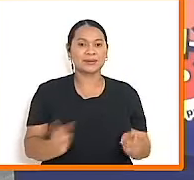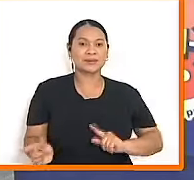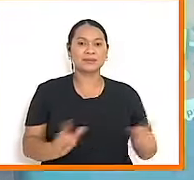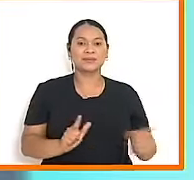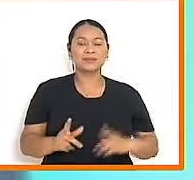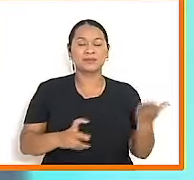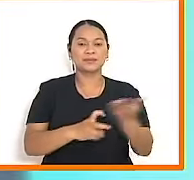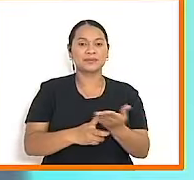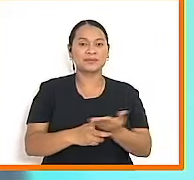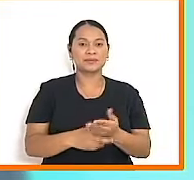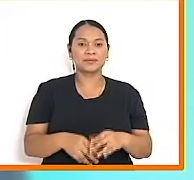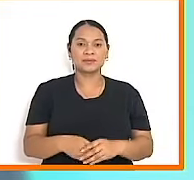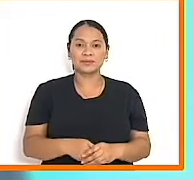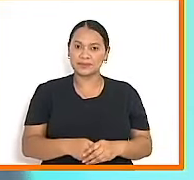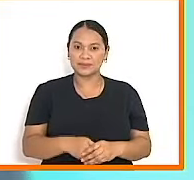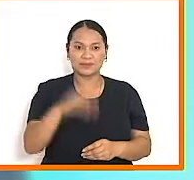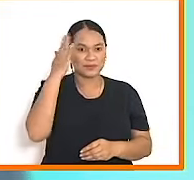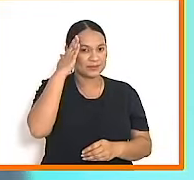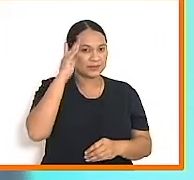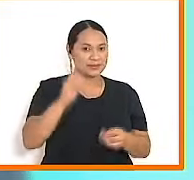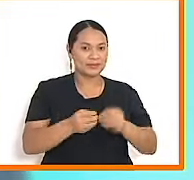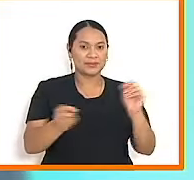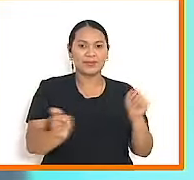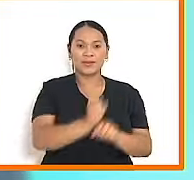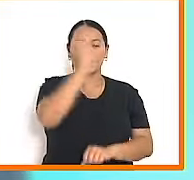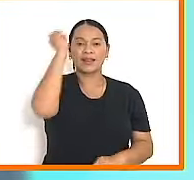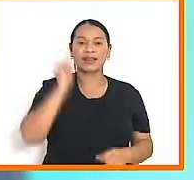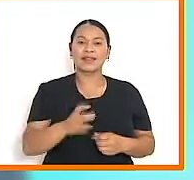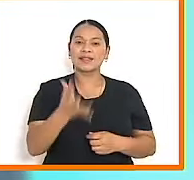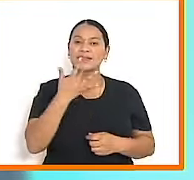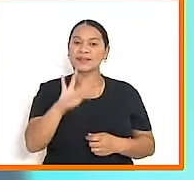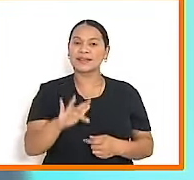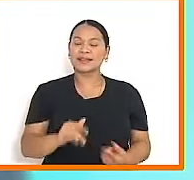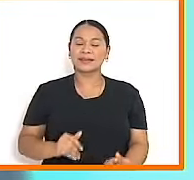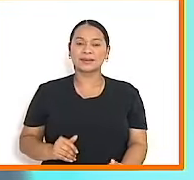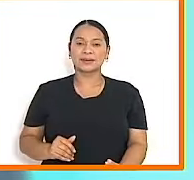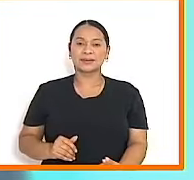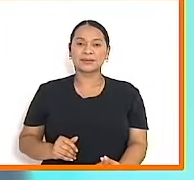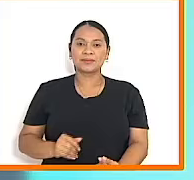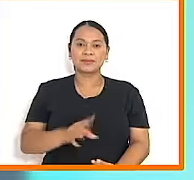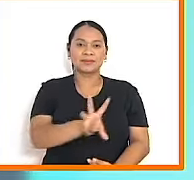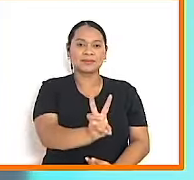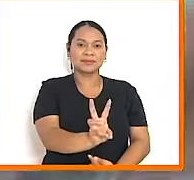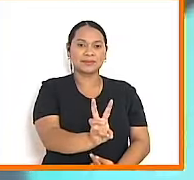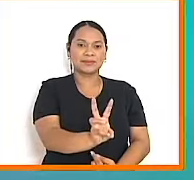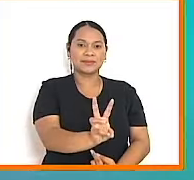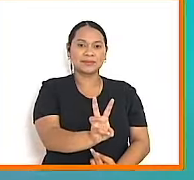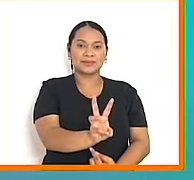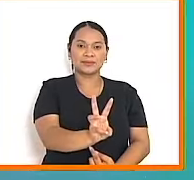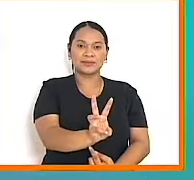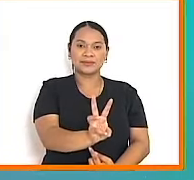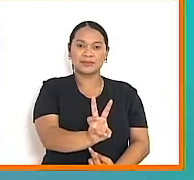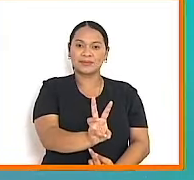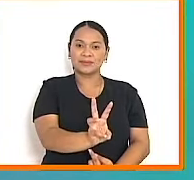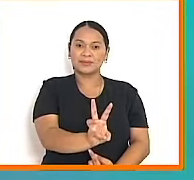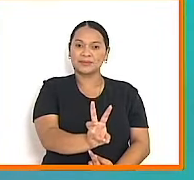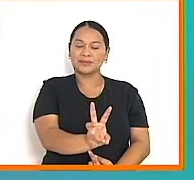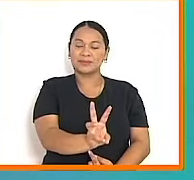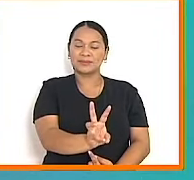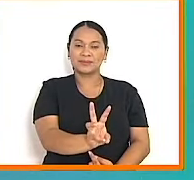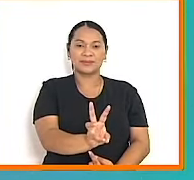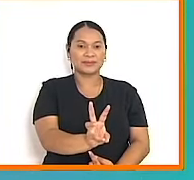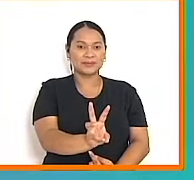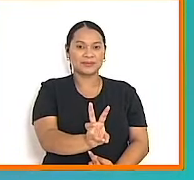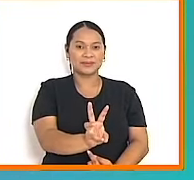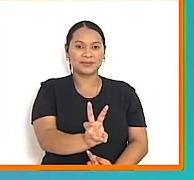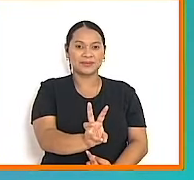ese primer dígito afortunado es suerte. Y ese dígito es el 6. Si eres jugador de la línea del 6, espero que ese